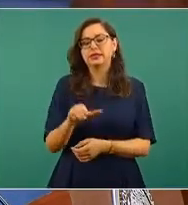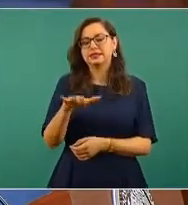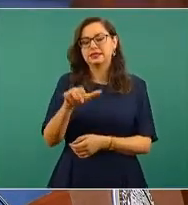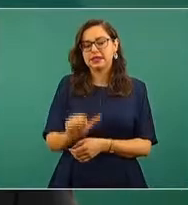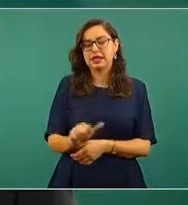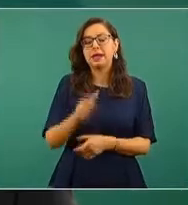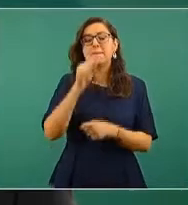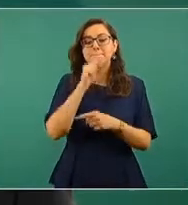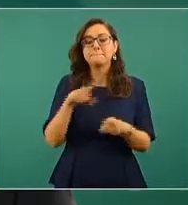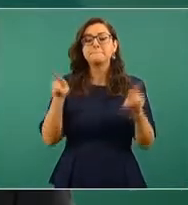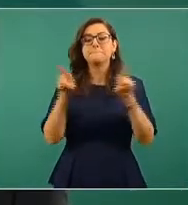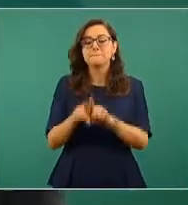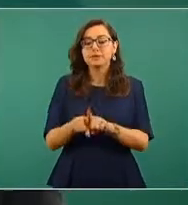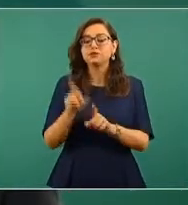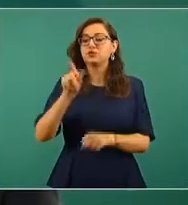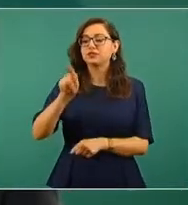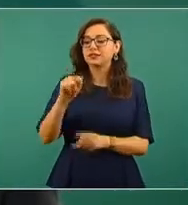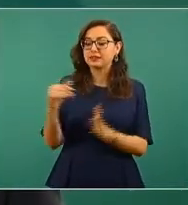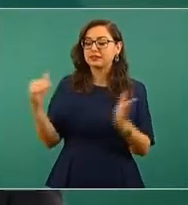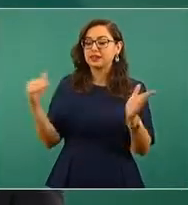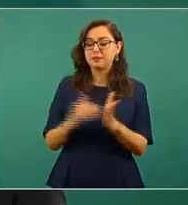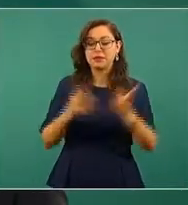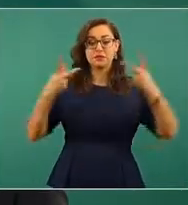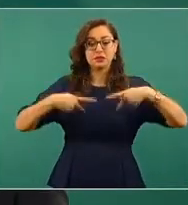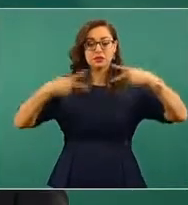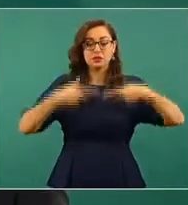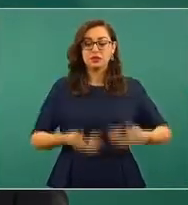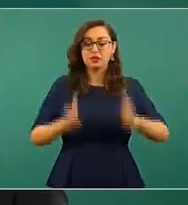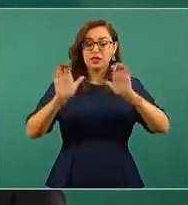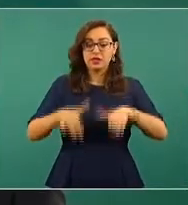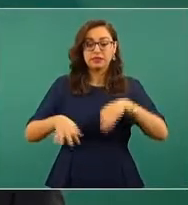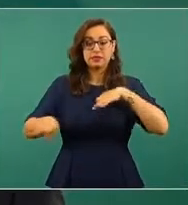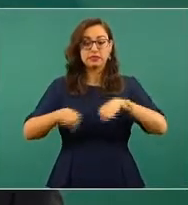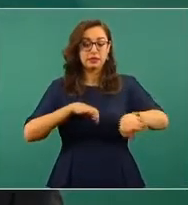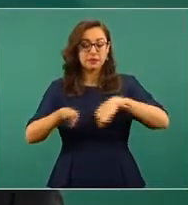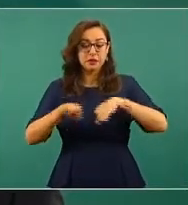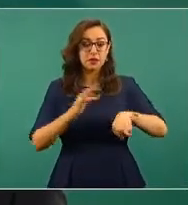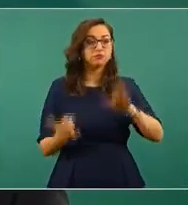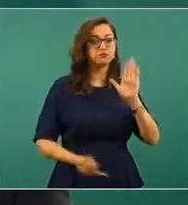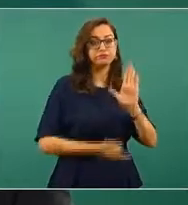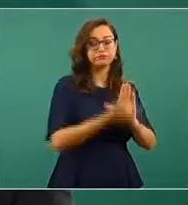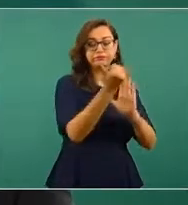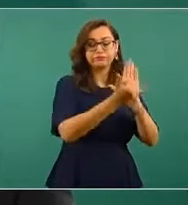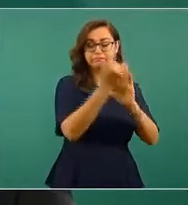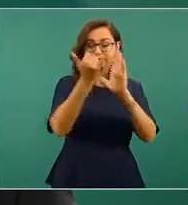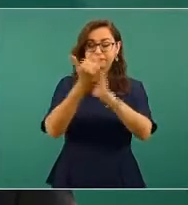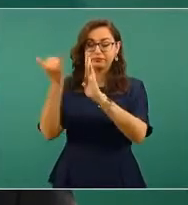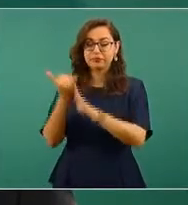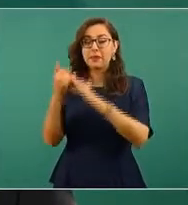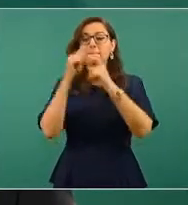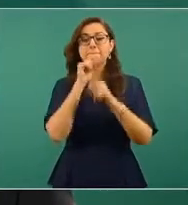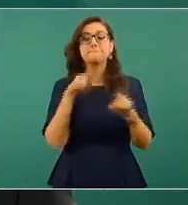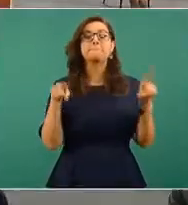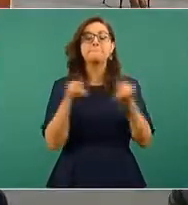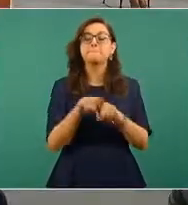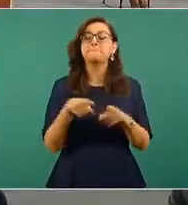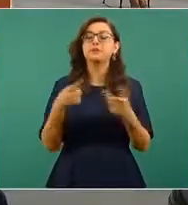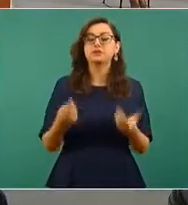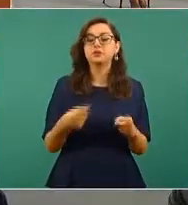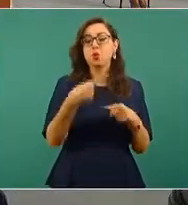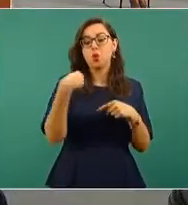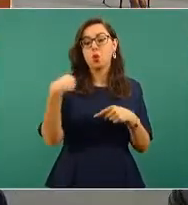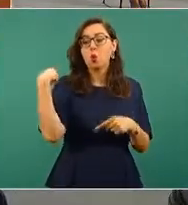logrado 70,000 empleos directos en lo que corresponde a la parte de las obras públicas, y la población beneficiada en el